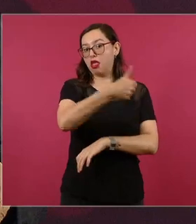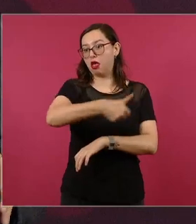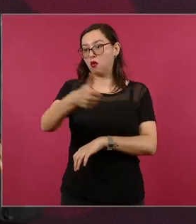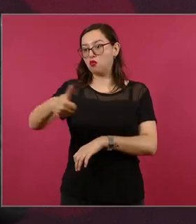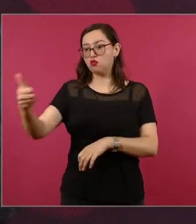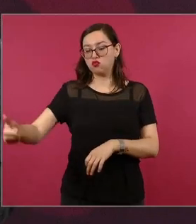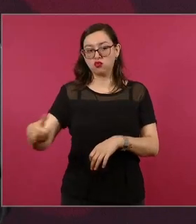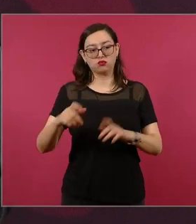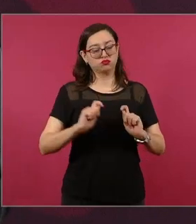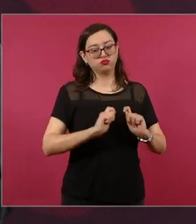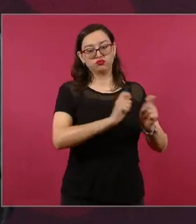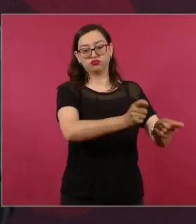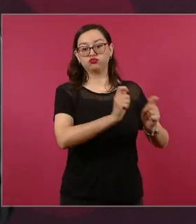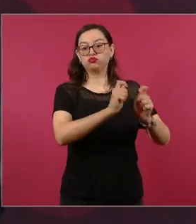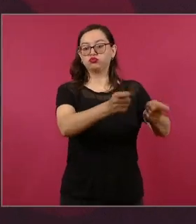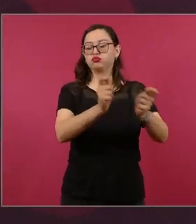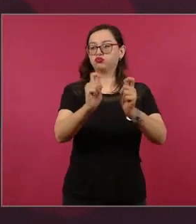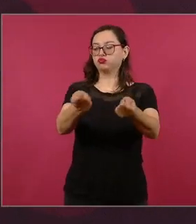con el compromiso